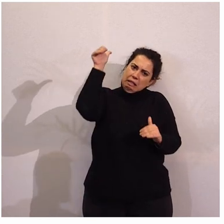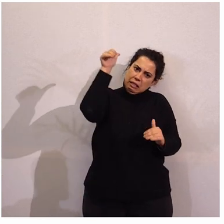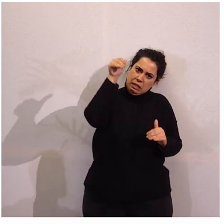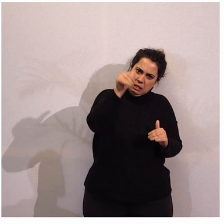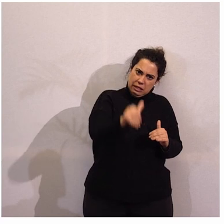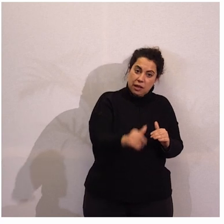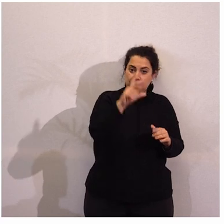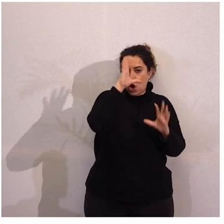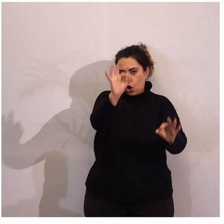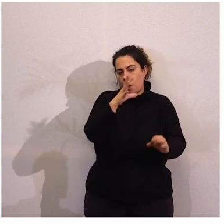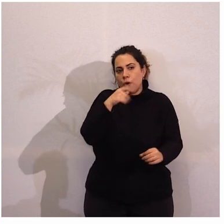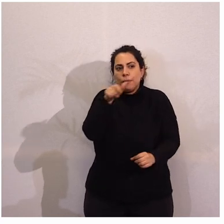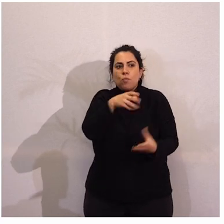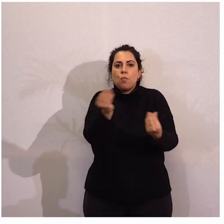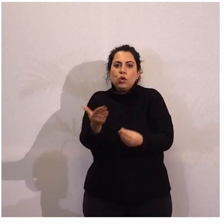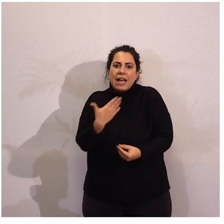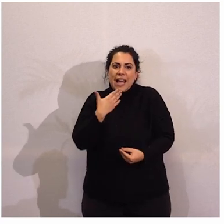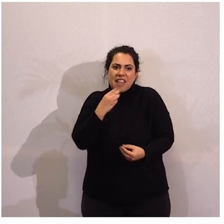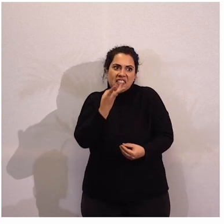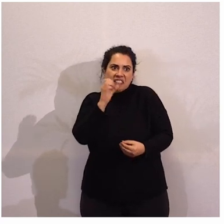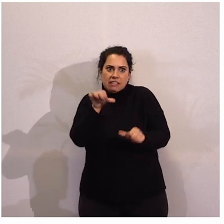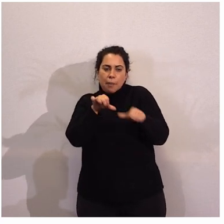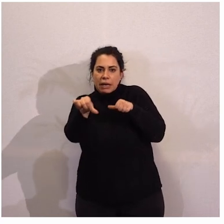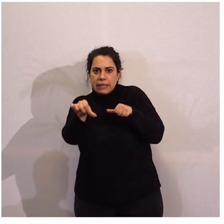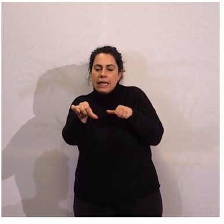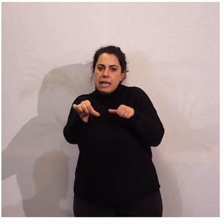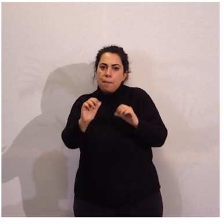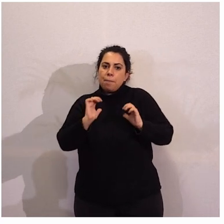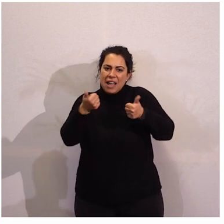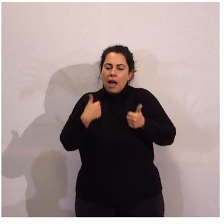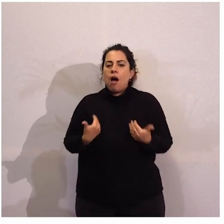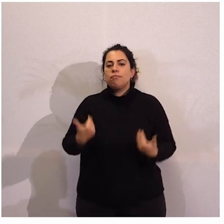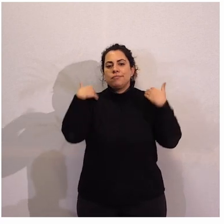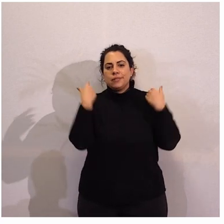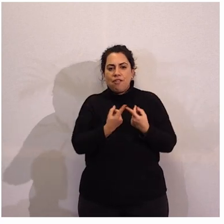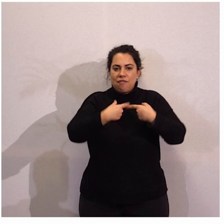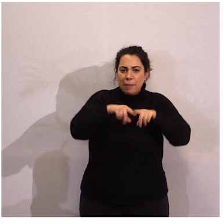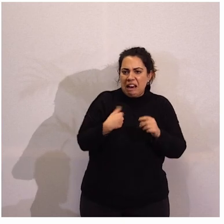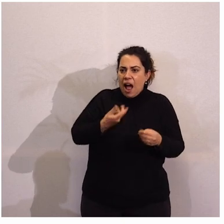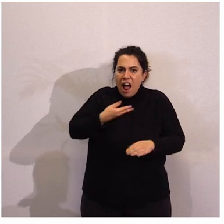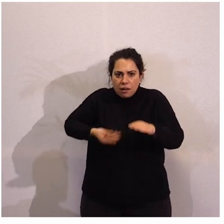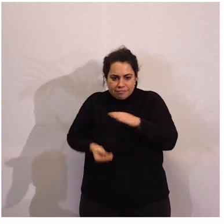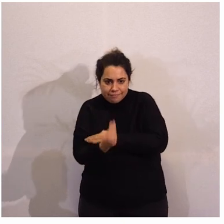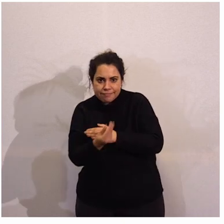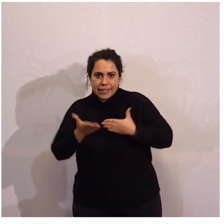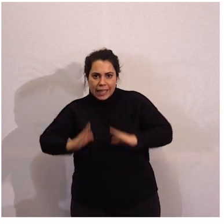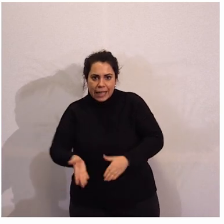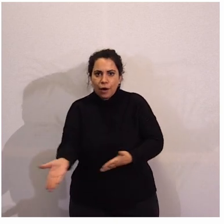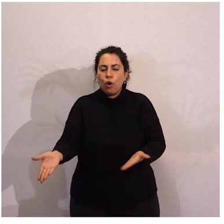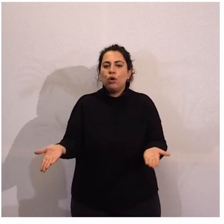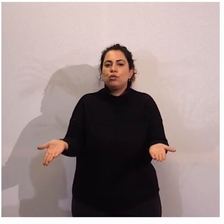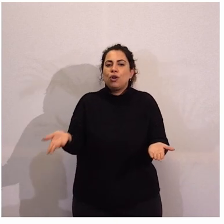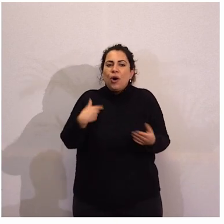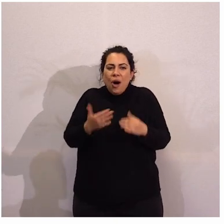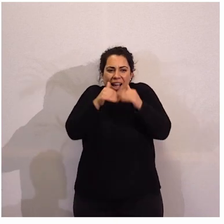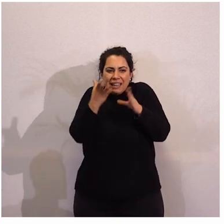muchas personas a esa edad pues, tienen cargas familiares, tienen niños, tienen bueno, pequeños en